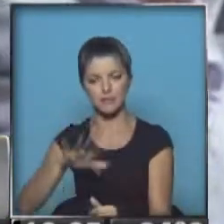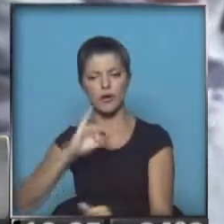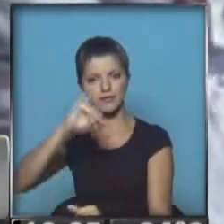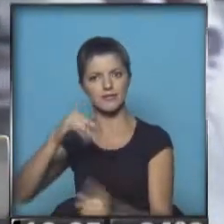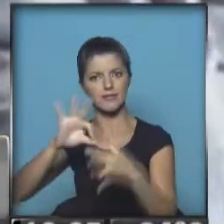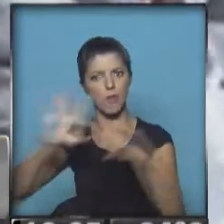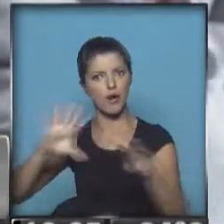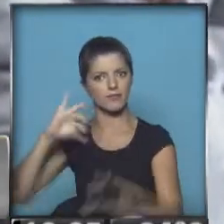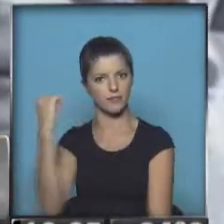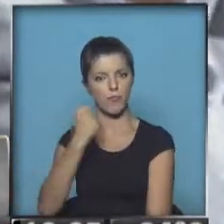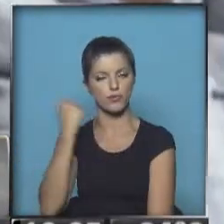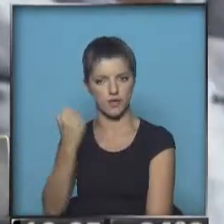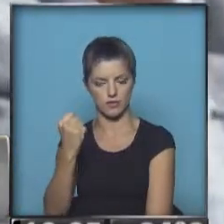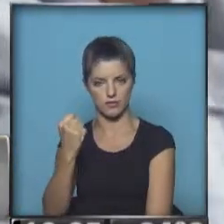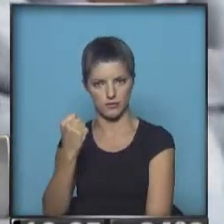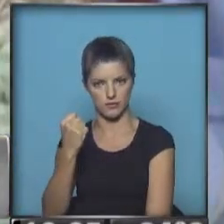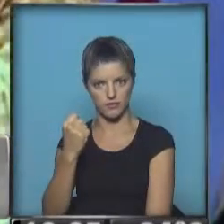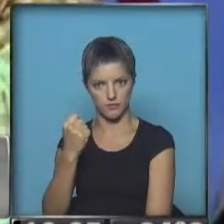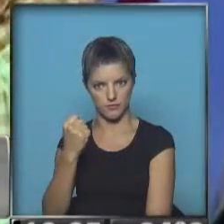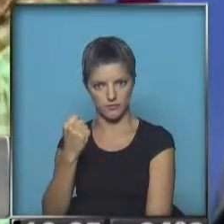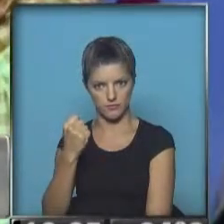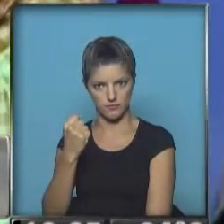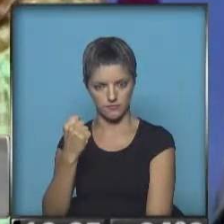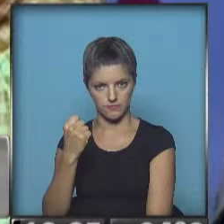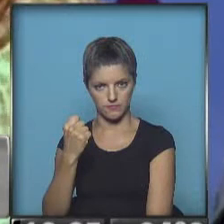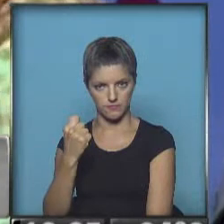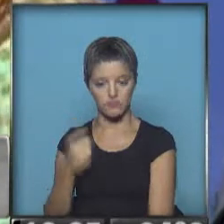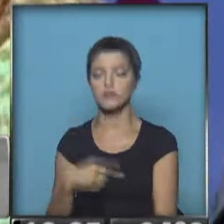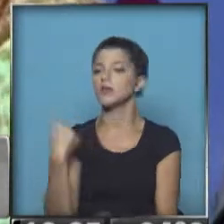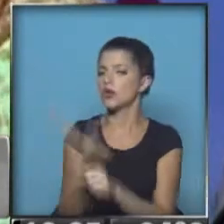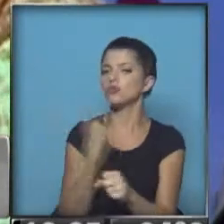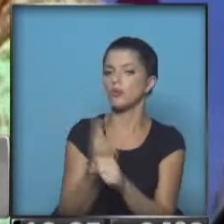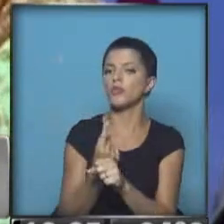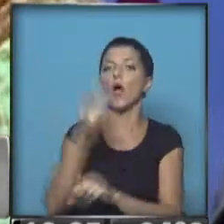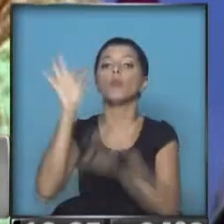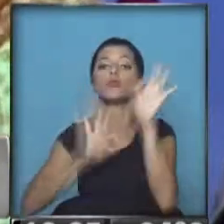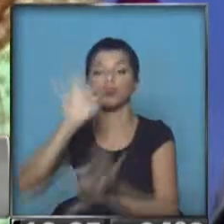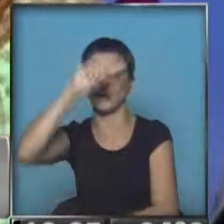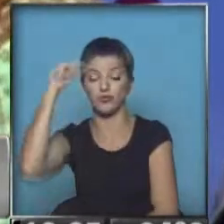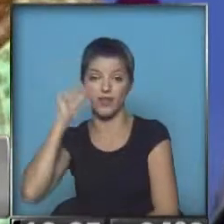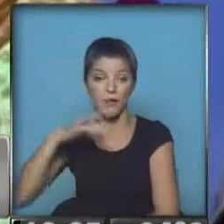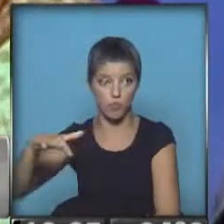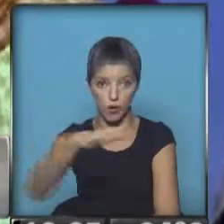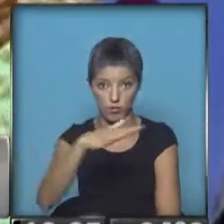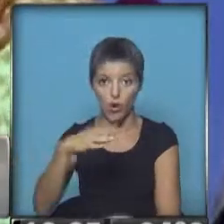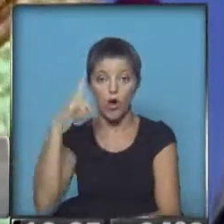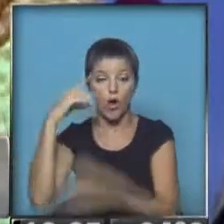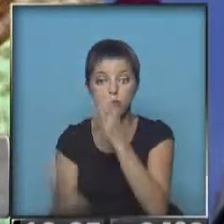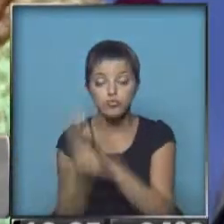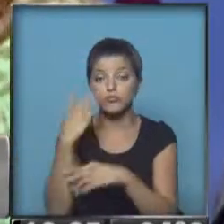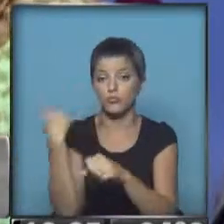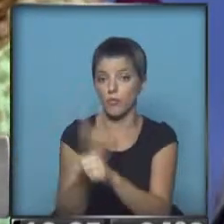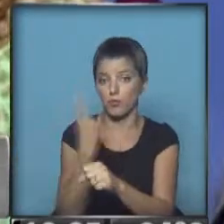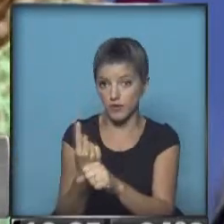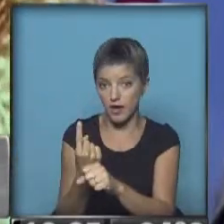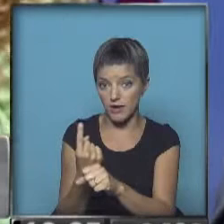era fundamental y que no podía florecer ningún proyecto nacional y popular si además no lo hacíamos